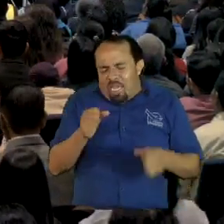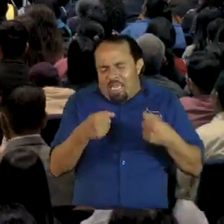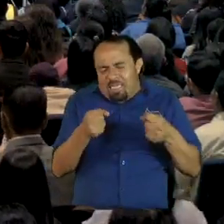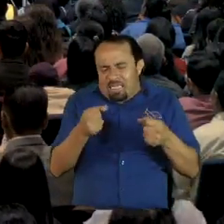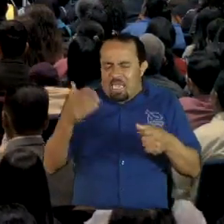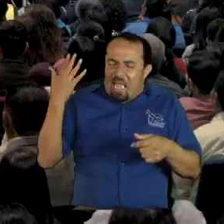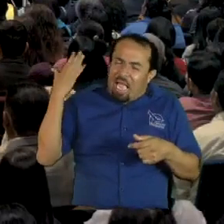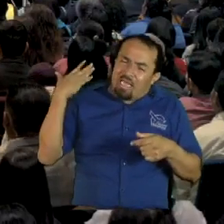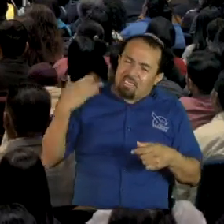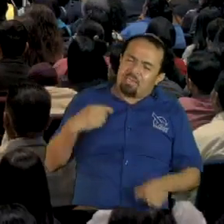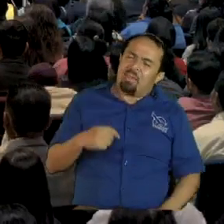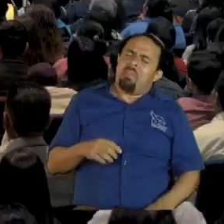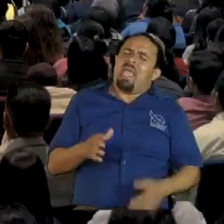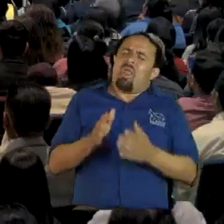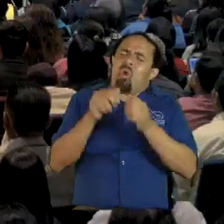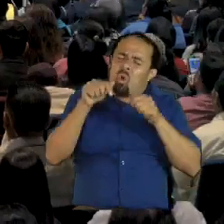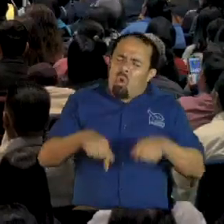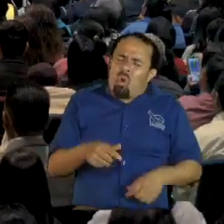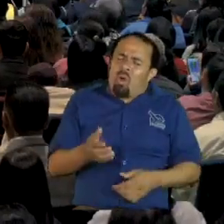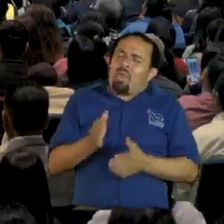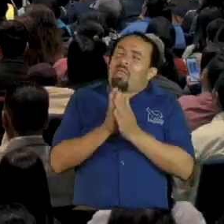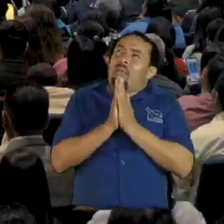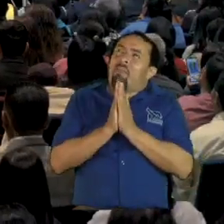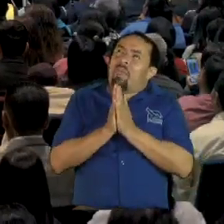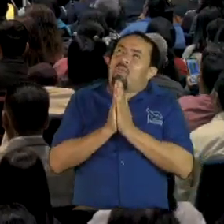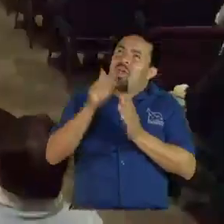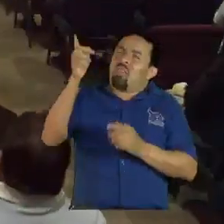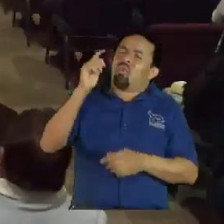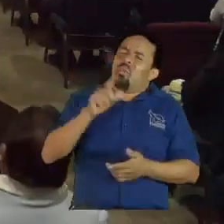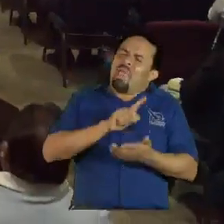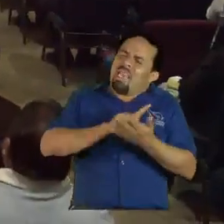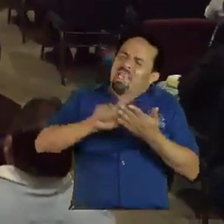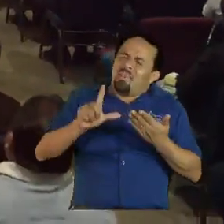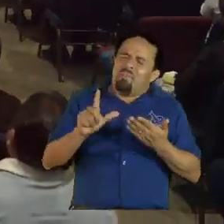lo que necesito es que tú selles esto. Purifícame con hisopo.